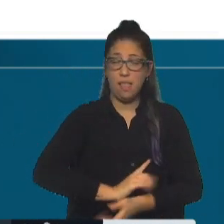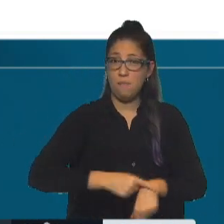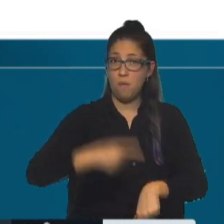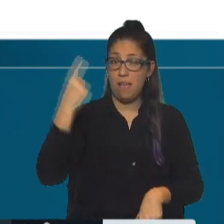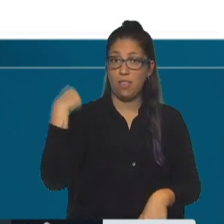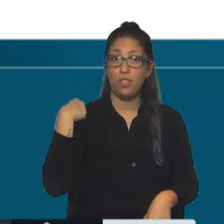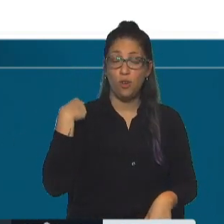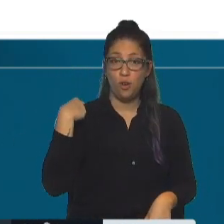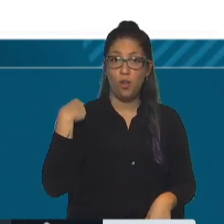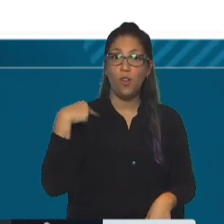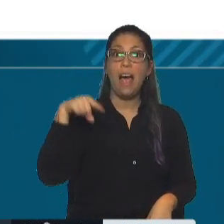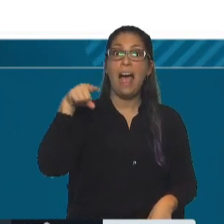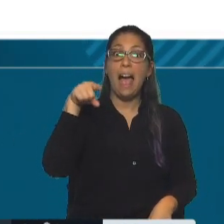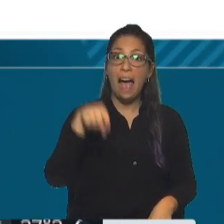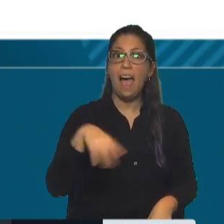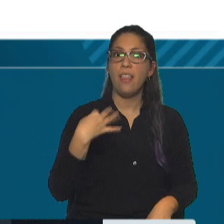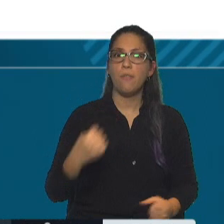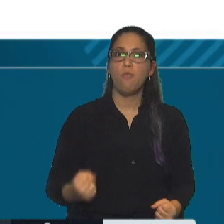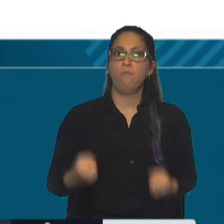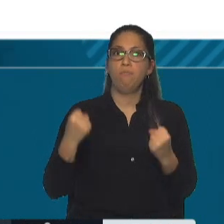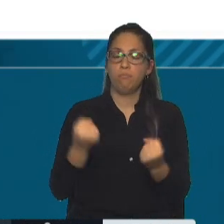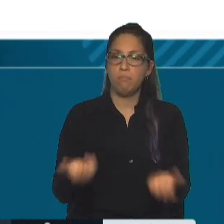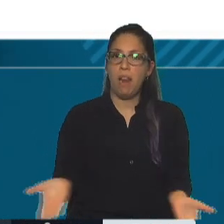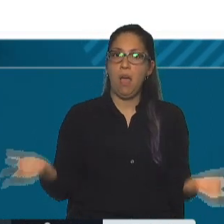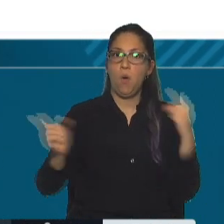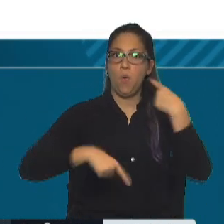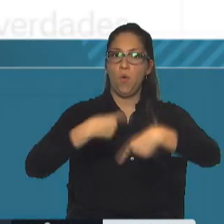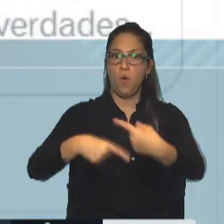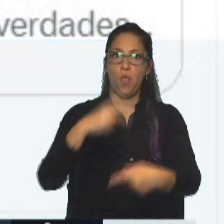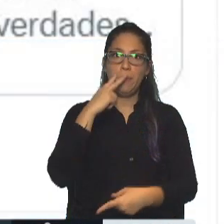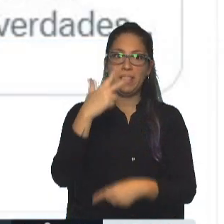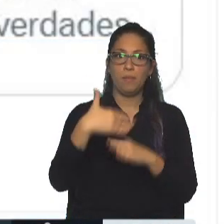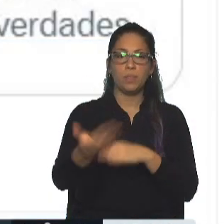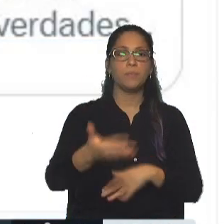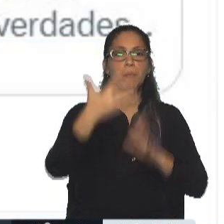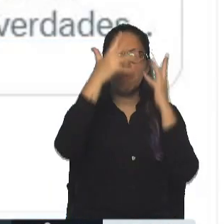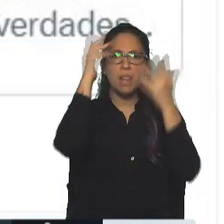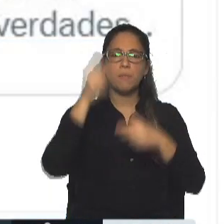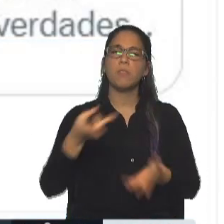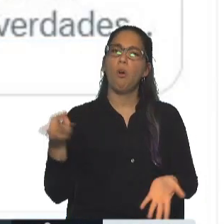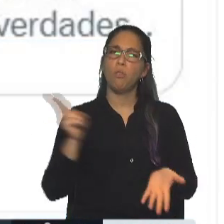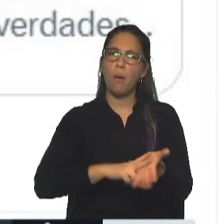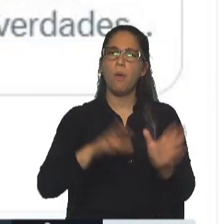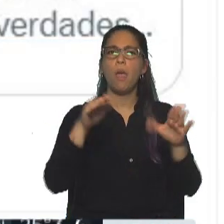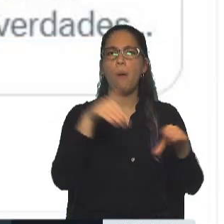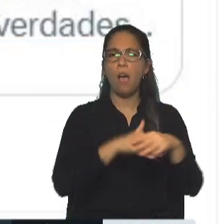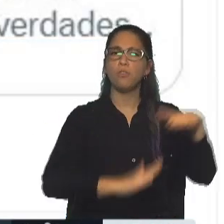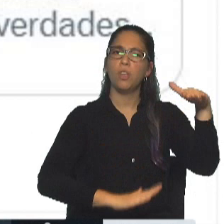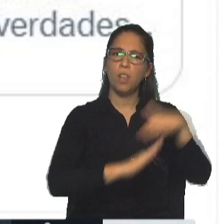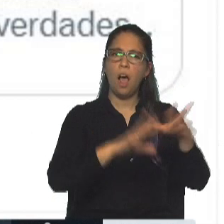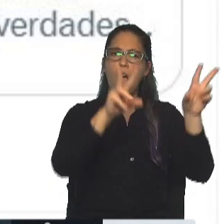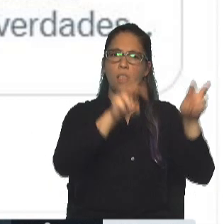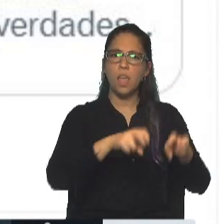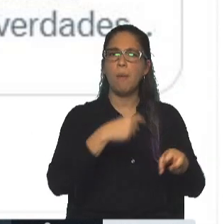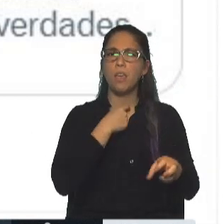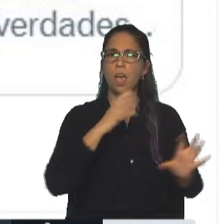que generar mucha fuerza para que se pueda recuperar después del 2003. Más repercusiones, Milei también, otra vez con el Banco Central, ¿no? Sí. Lo quiere prender